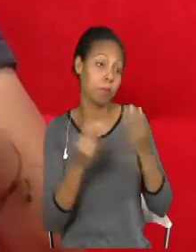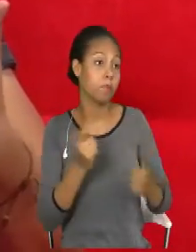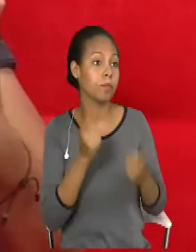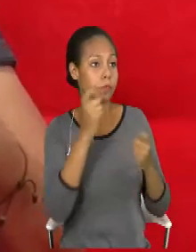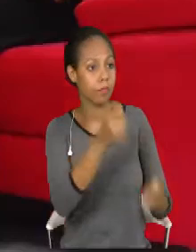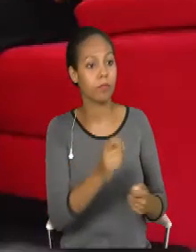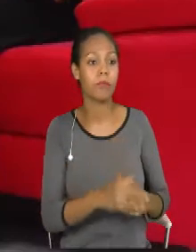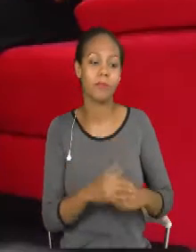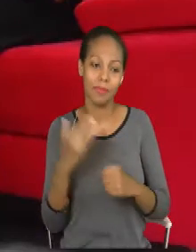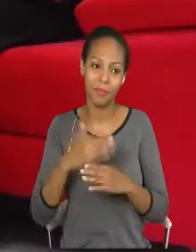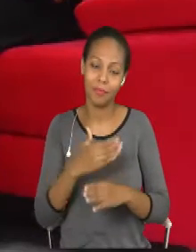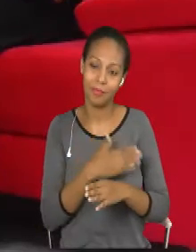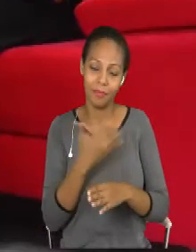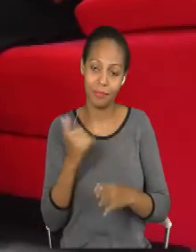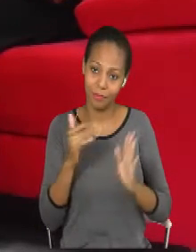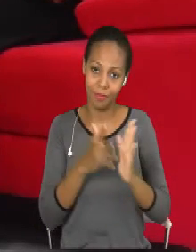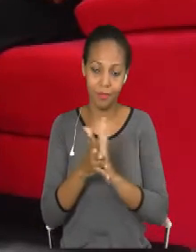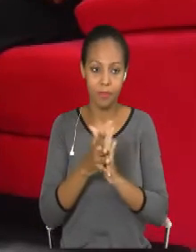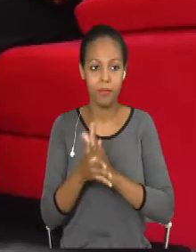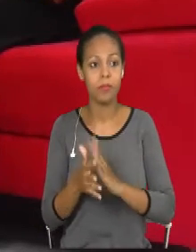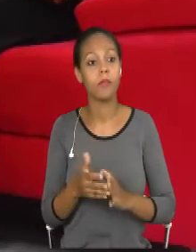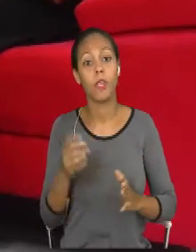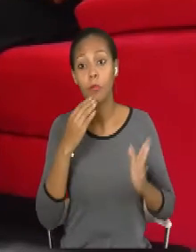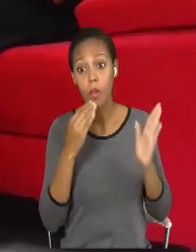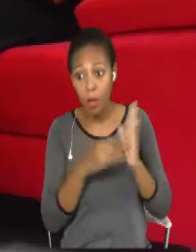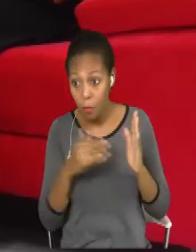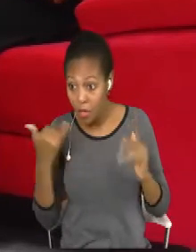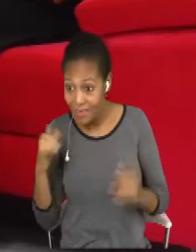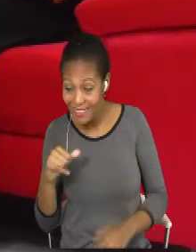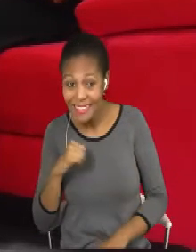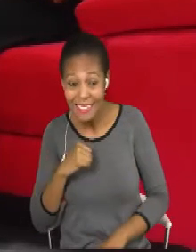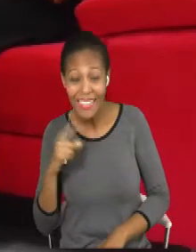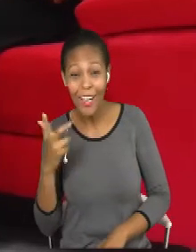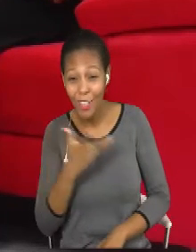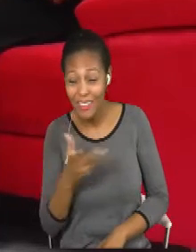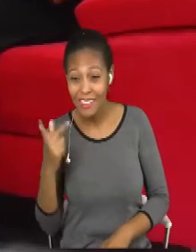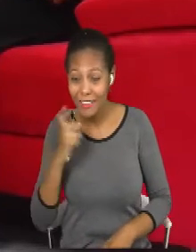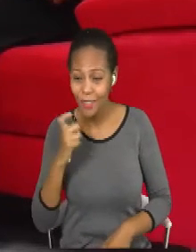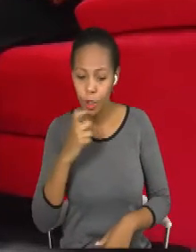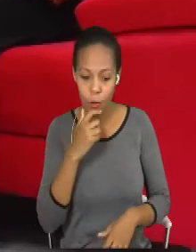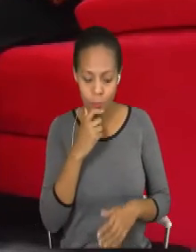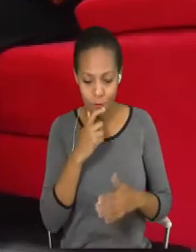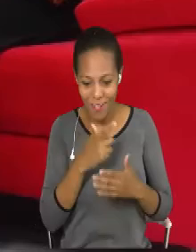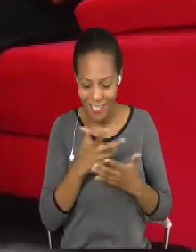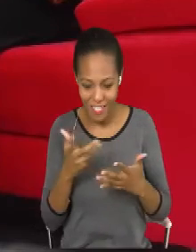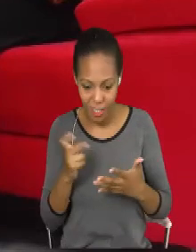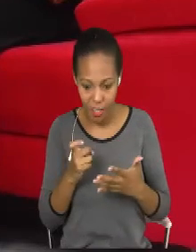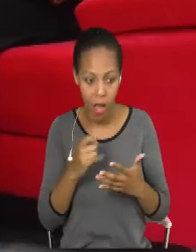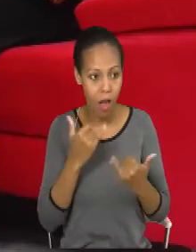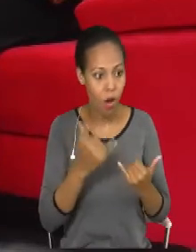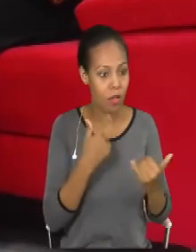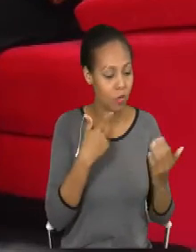diciendo, al estar estas necesidades presentes, están colocando plataformas digitales que les permite